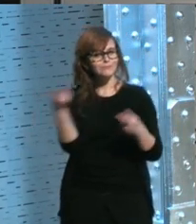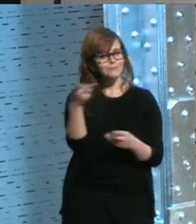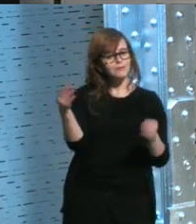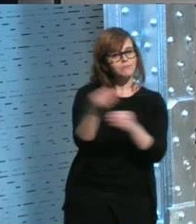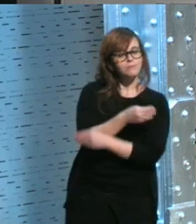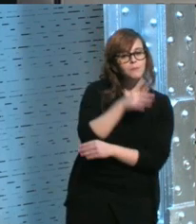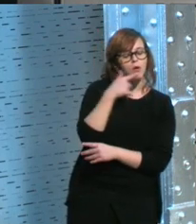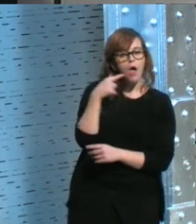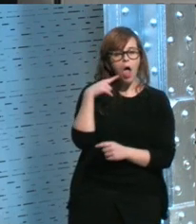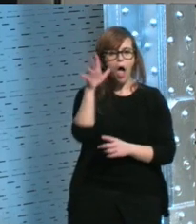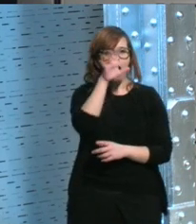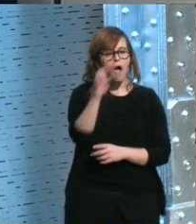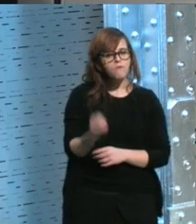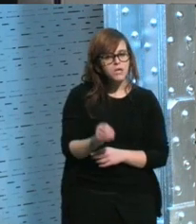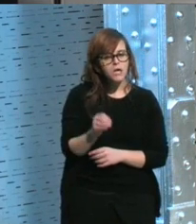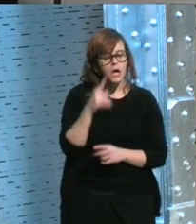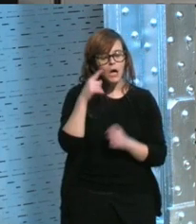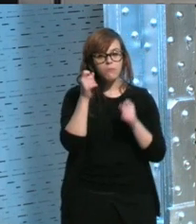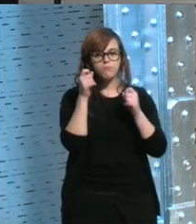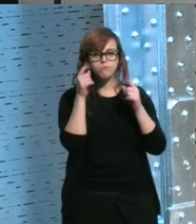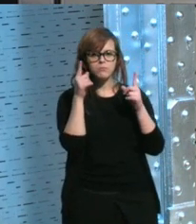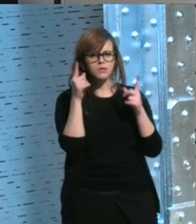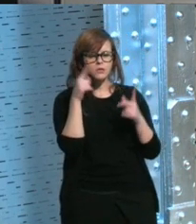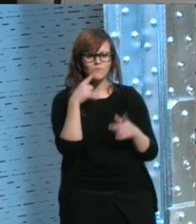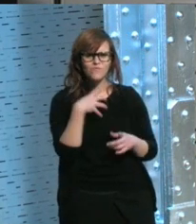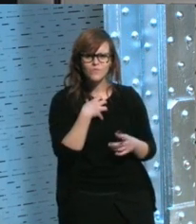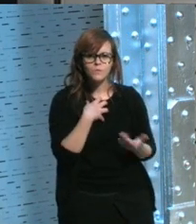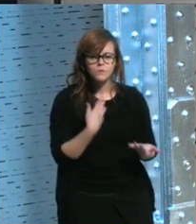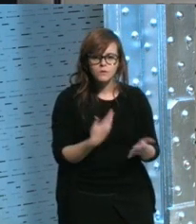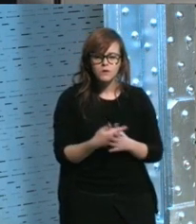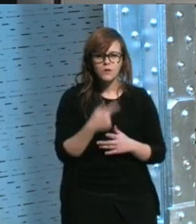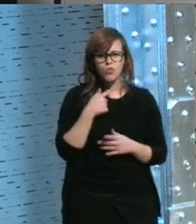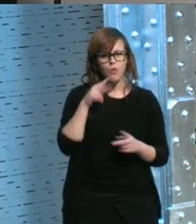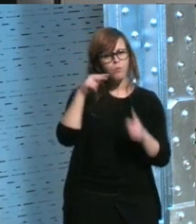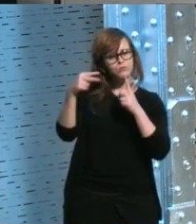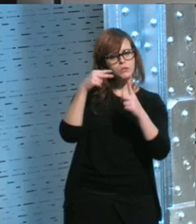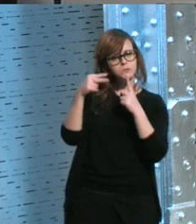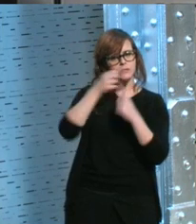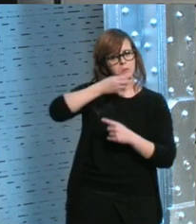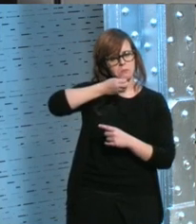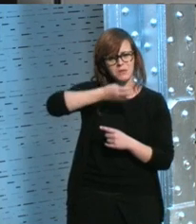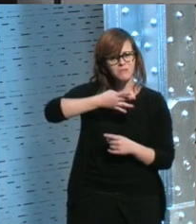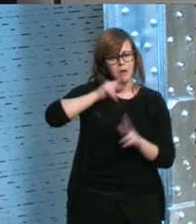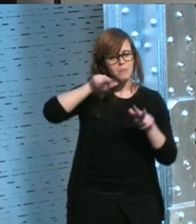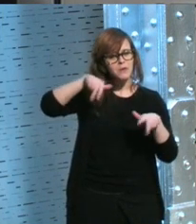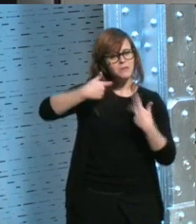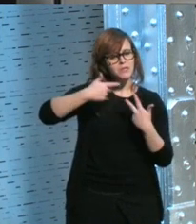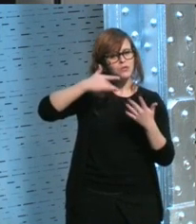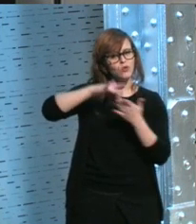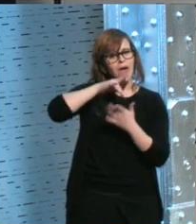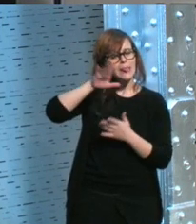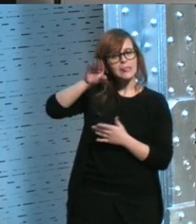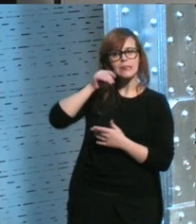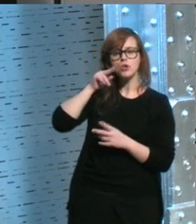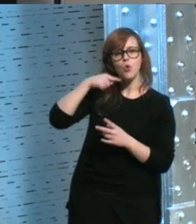en África que no cuajaba, es decir, mi enfoque no me permitía entender lo que yo